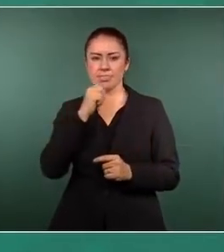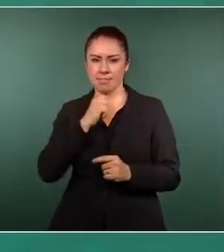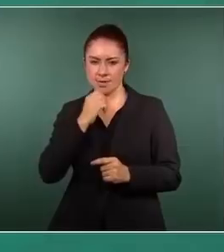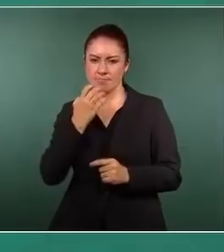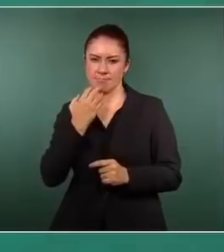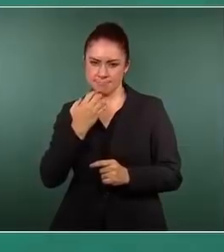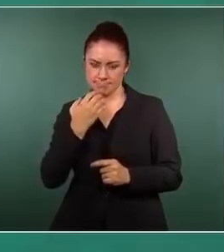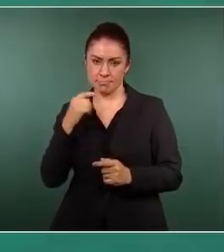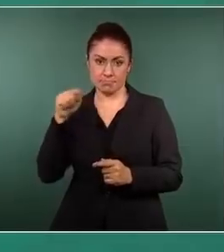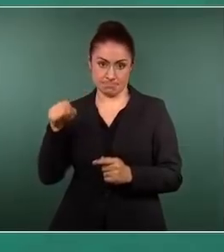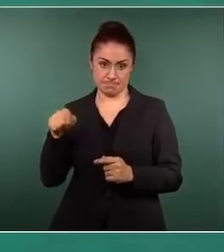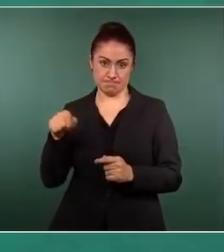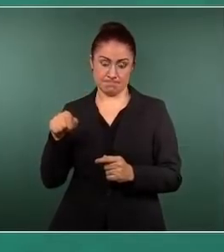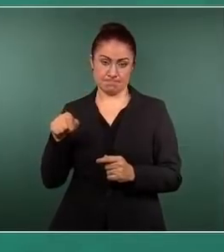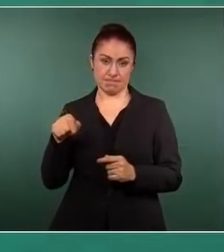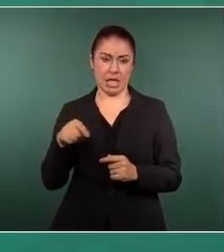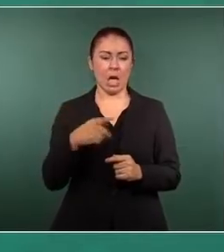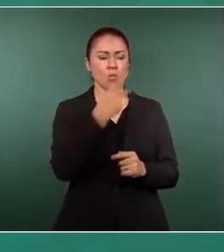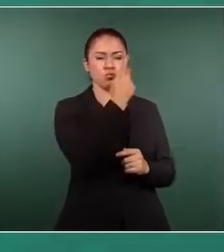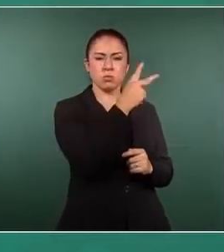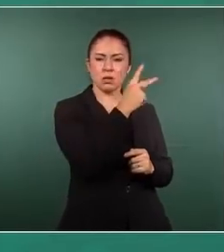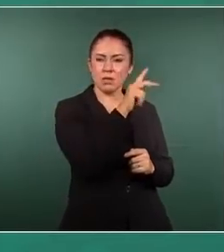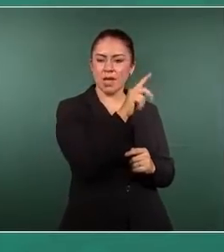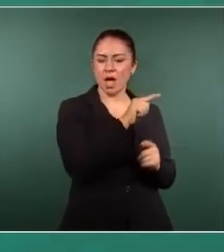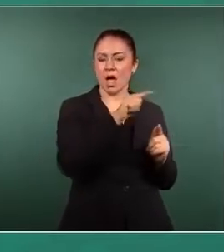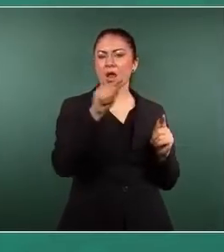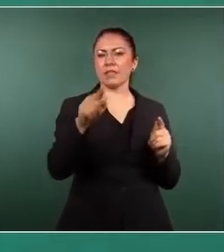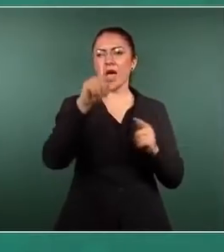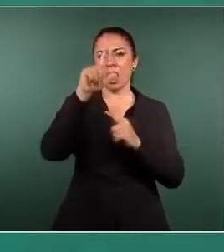a las barras que ya es una concesión